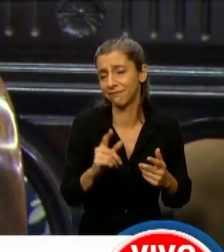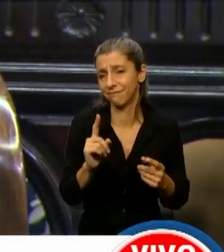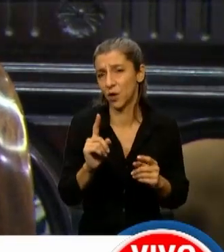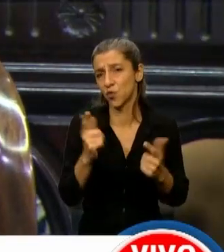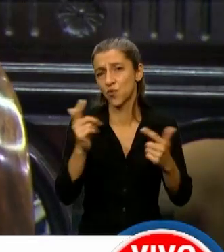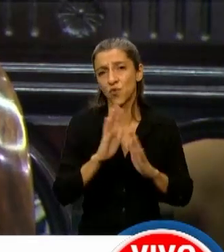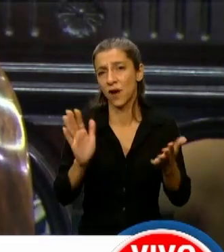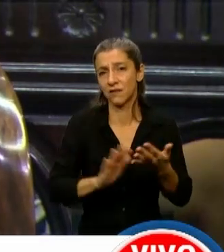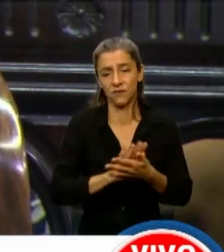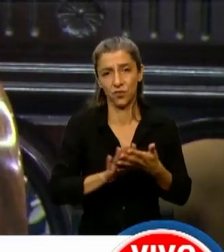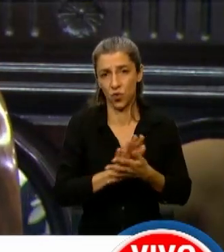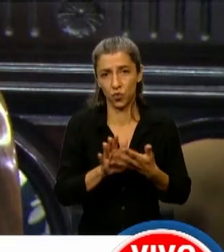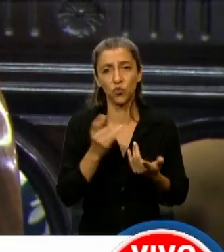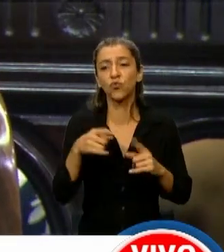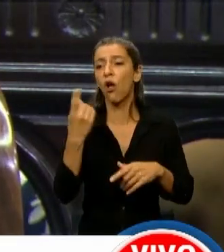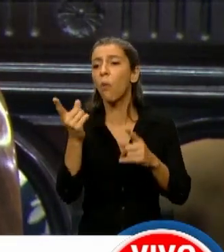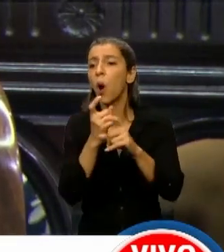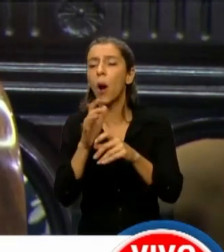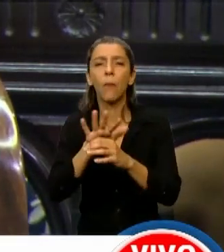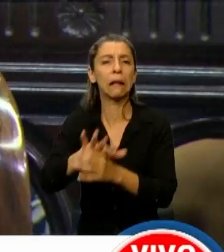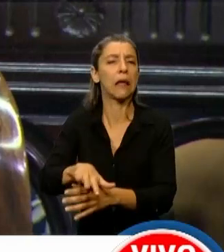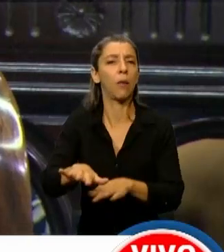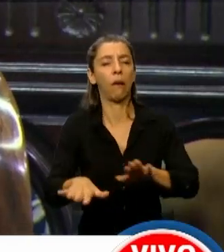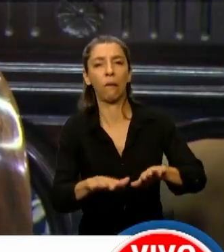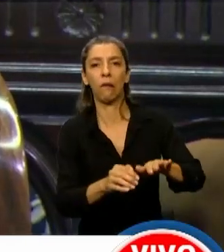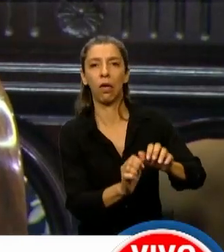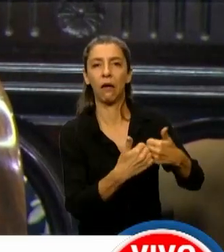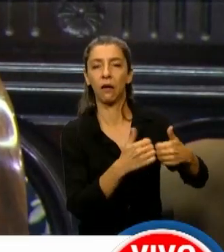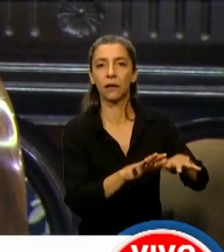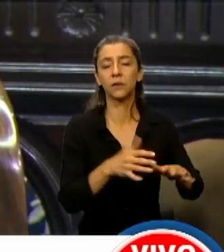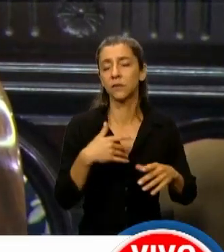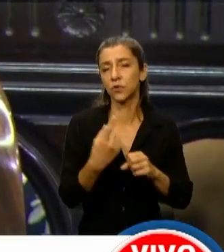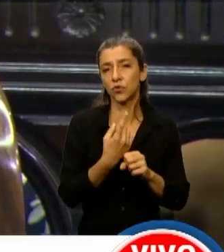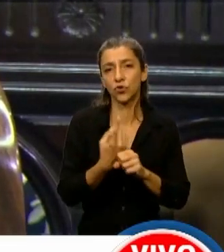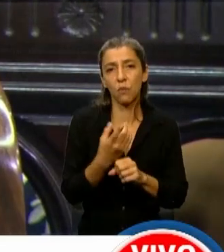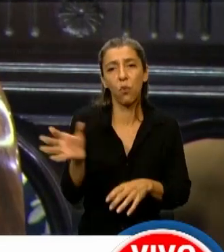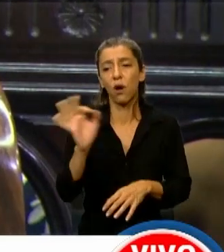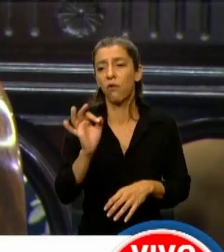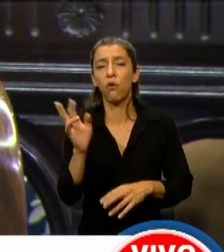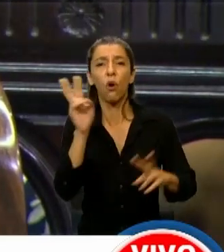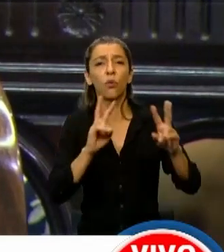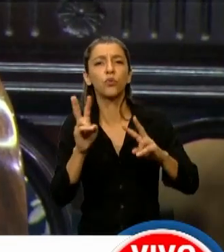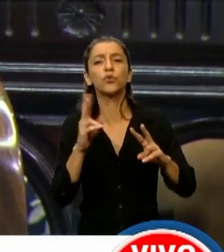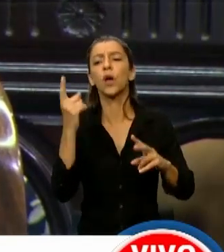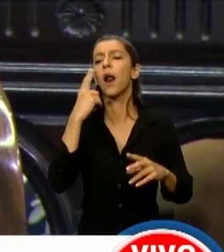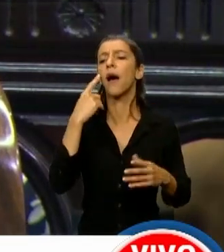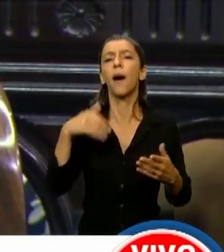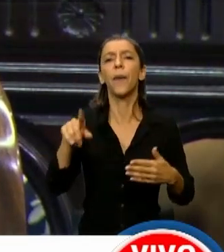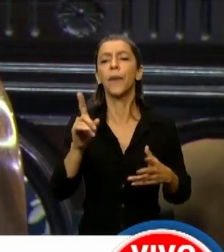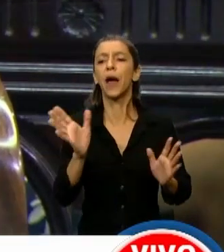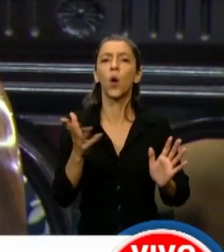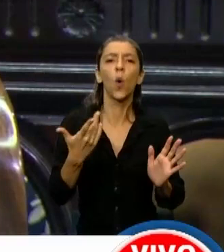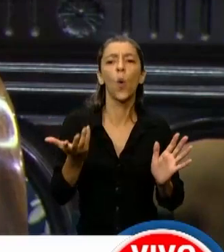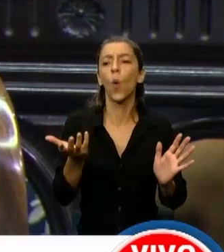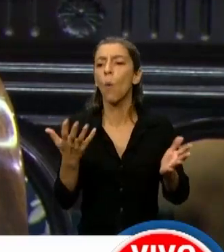los problemas ni presentando una ley de presupuesto sobre premisas voluntaristas y difíciles de defender.